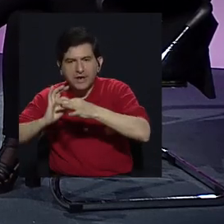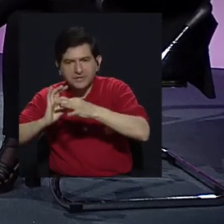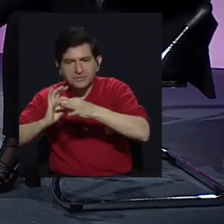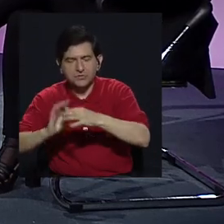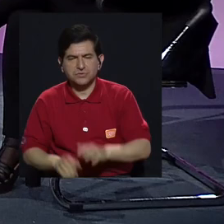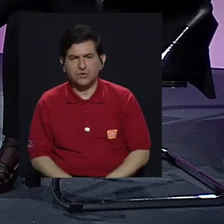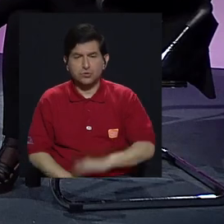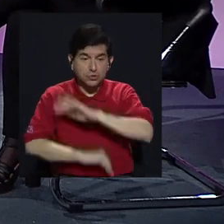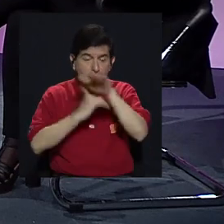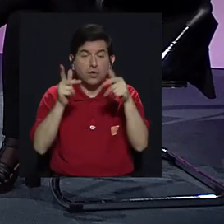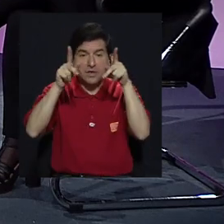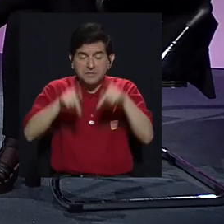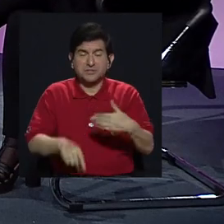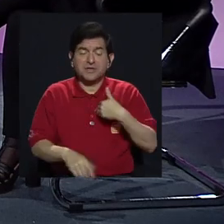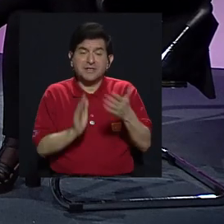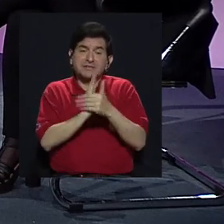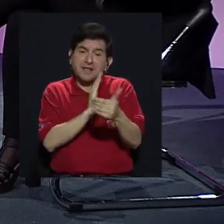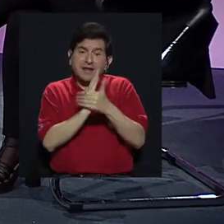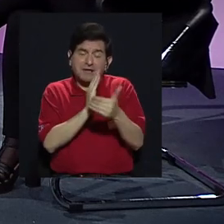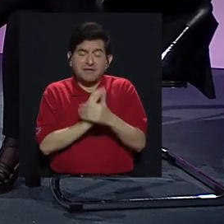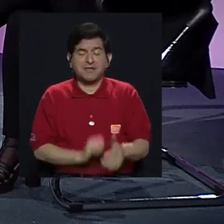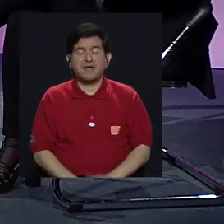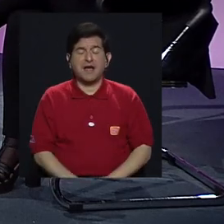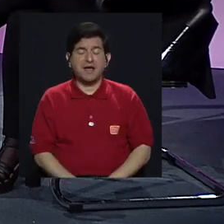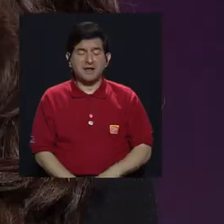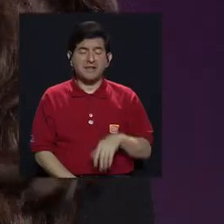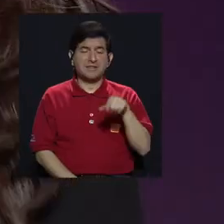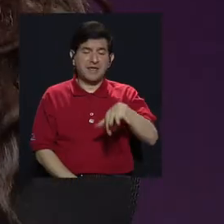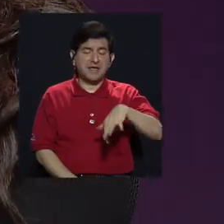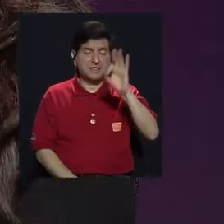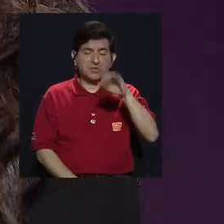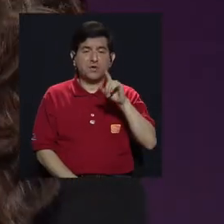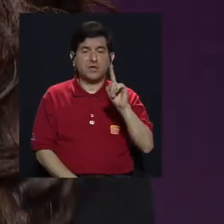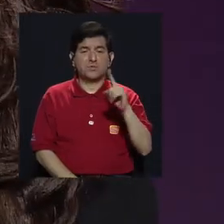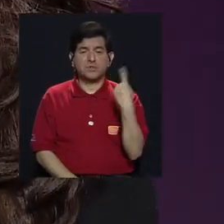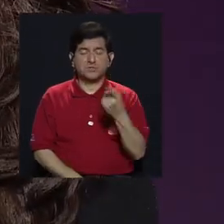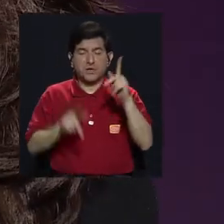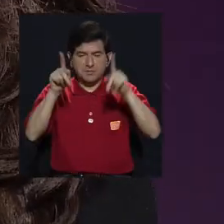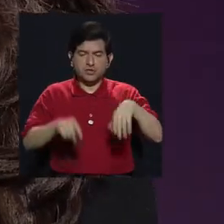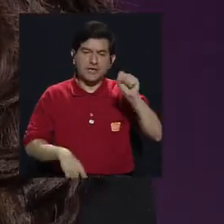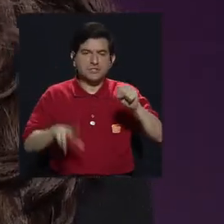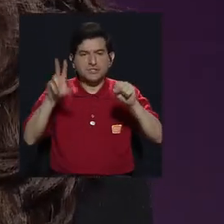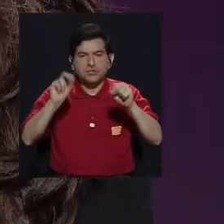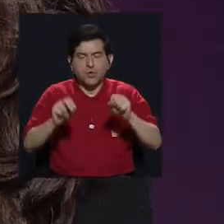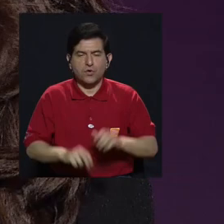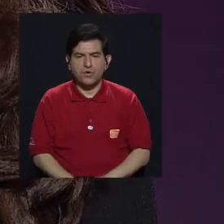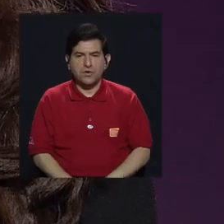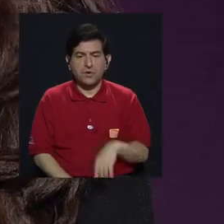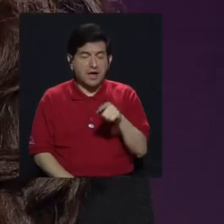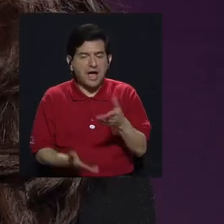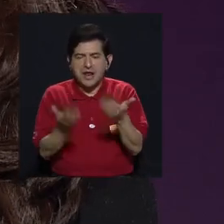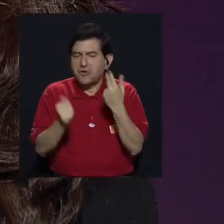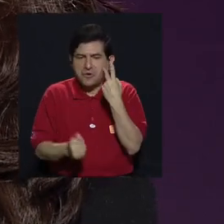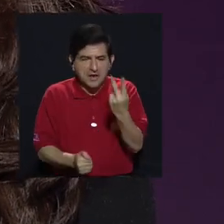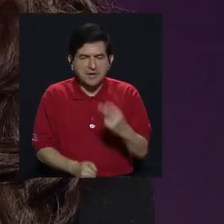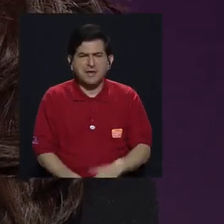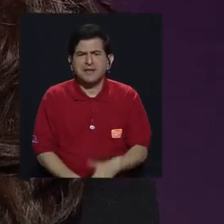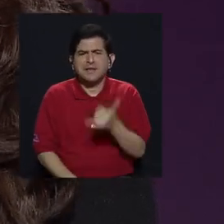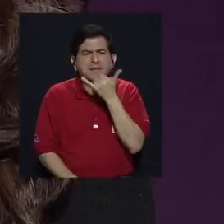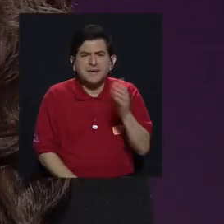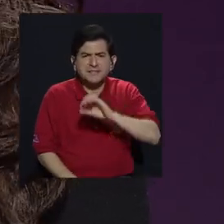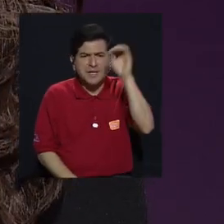relacional, porque será que todo el mundo tiene la capacidad de ser monogámico o no, y esto no lo queremos ver, porque es tabú. ¿Qué pasa si hay un